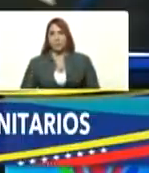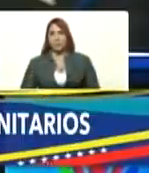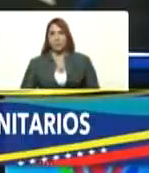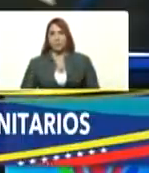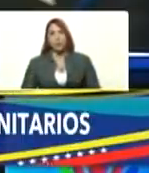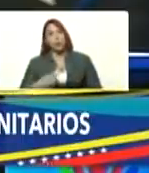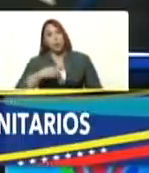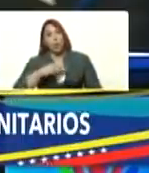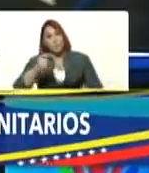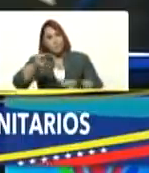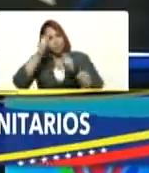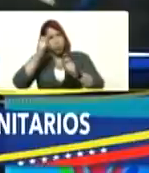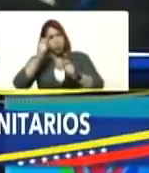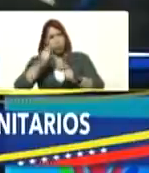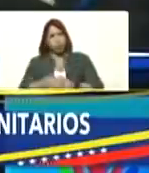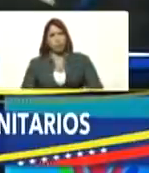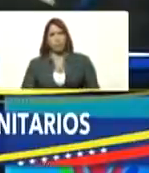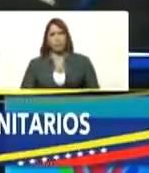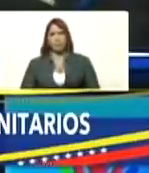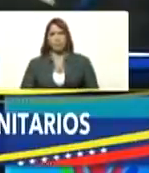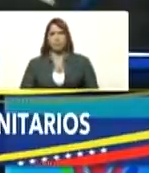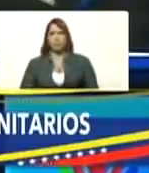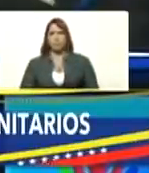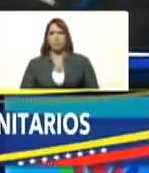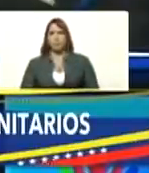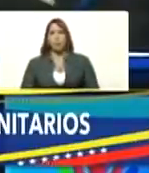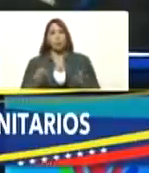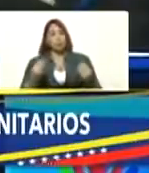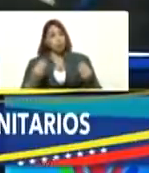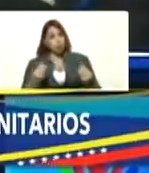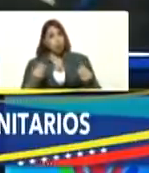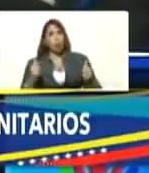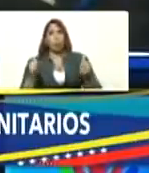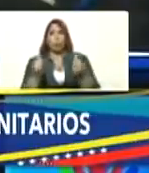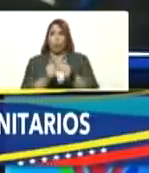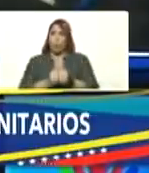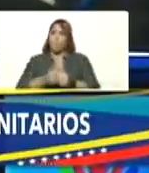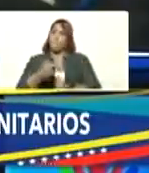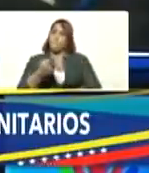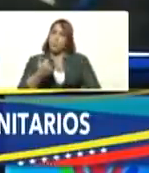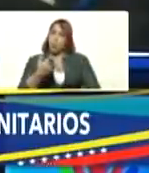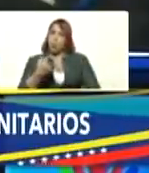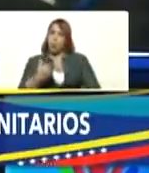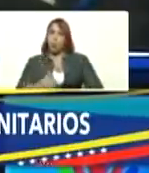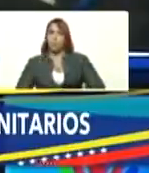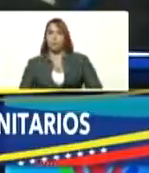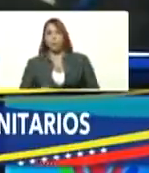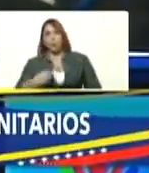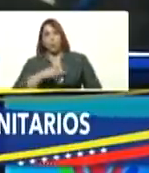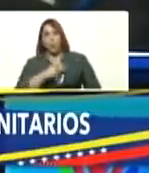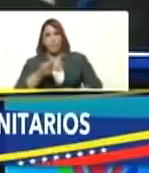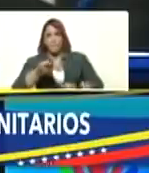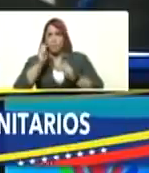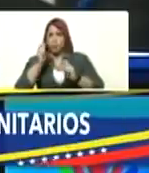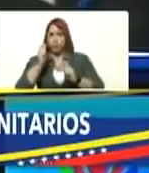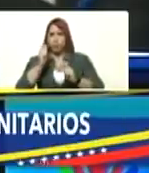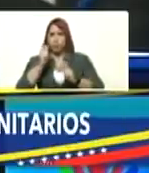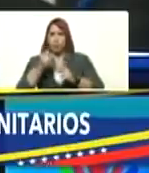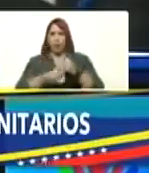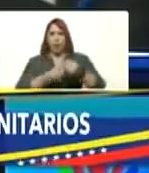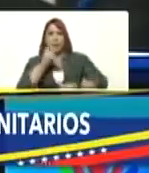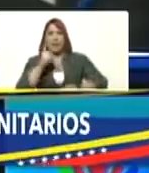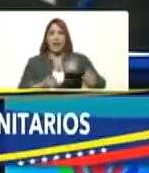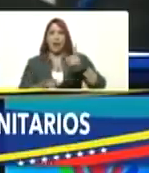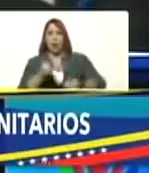Hemos aprendido a hacer mucho con poco. Y hemos aprendido a hacer algo